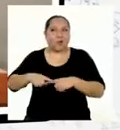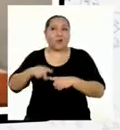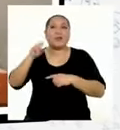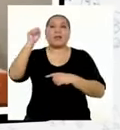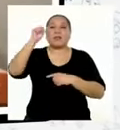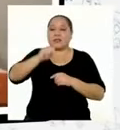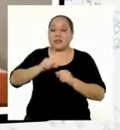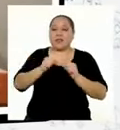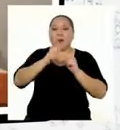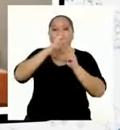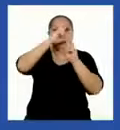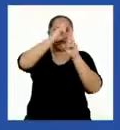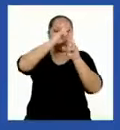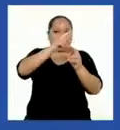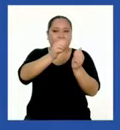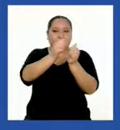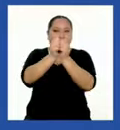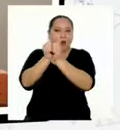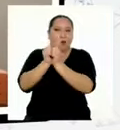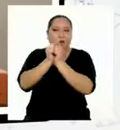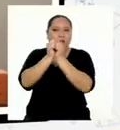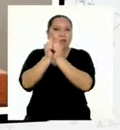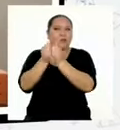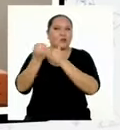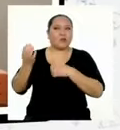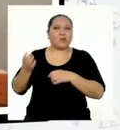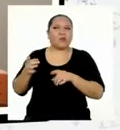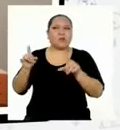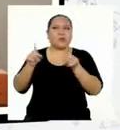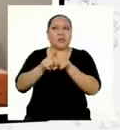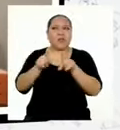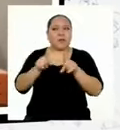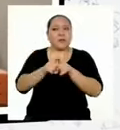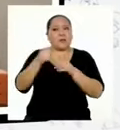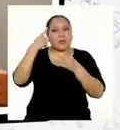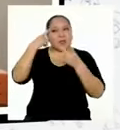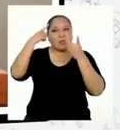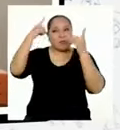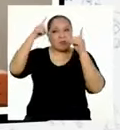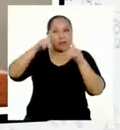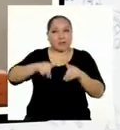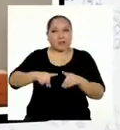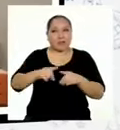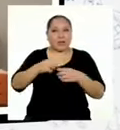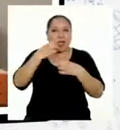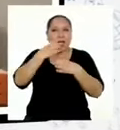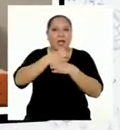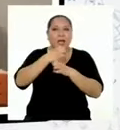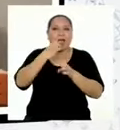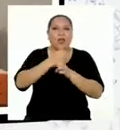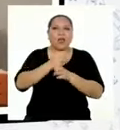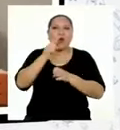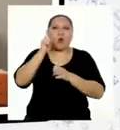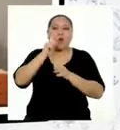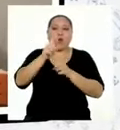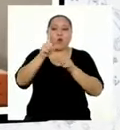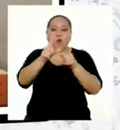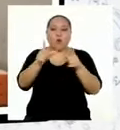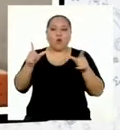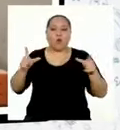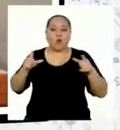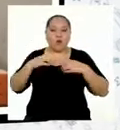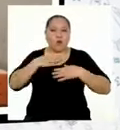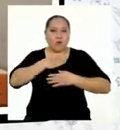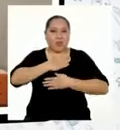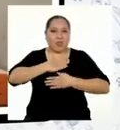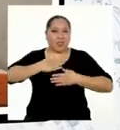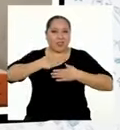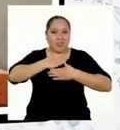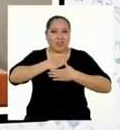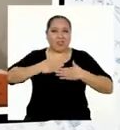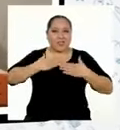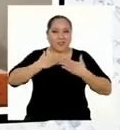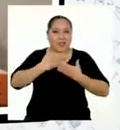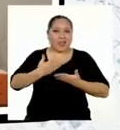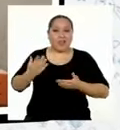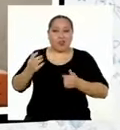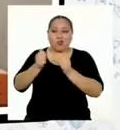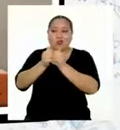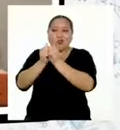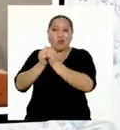vamos a seguir juntos. También decidimos crear un espacio para divertirnos